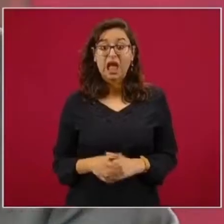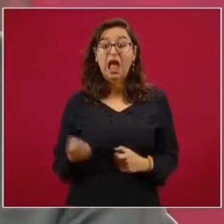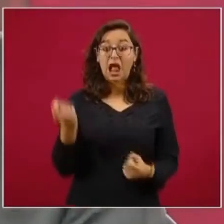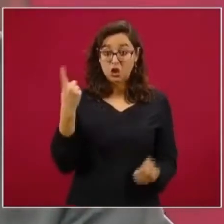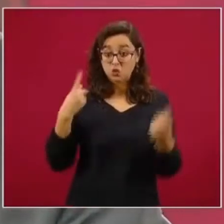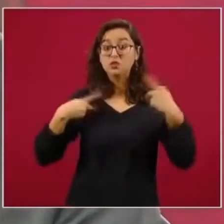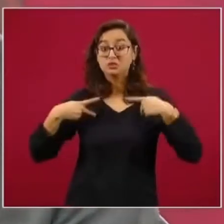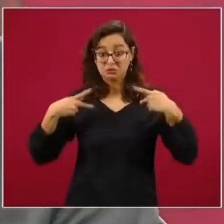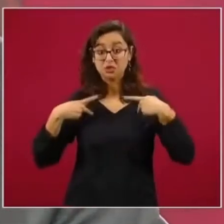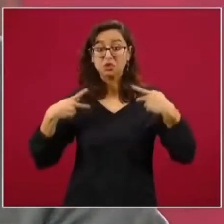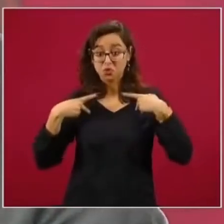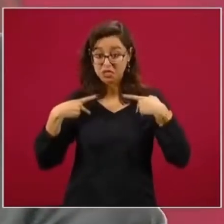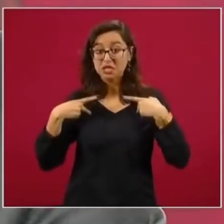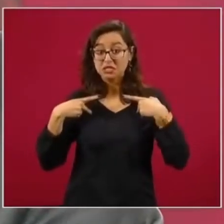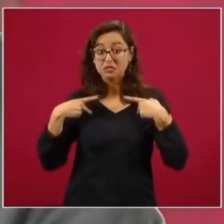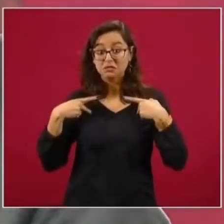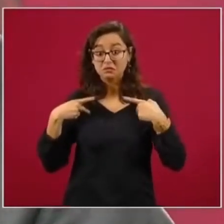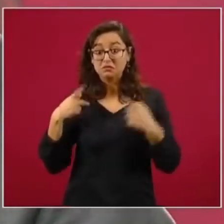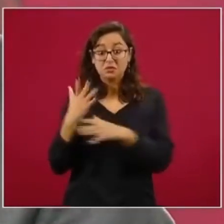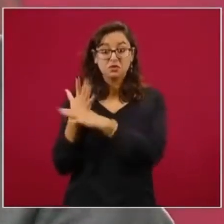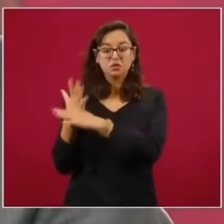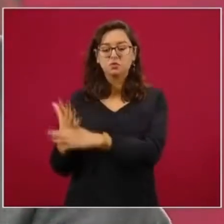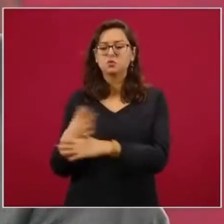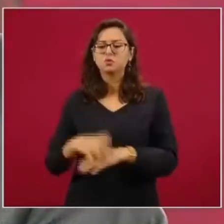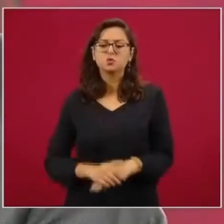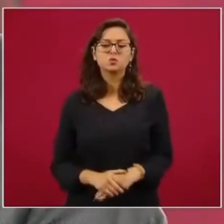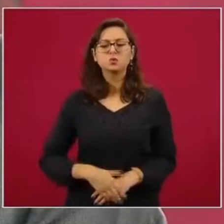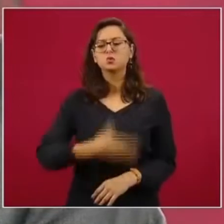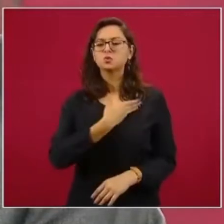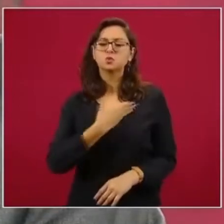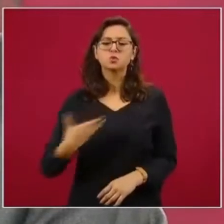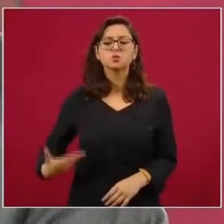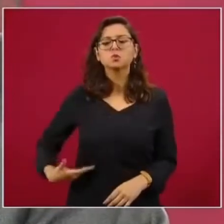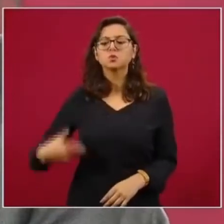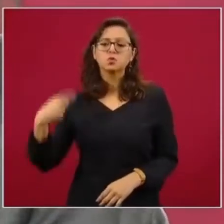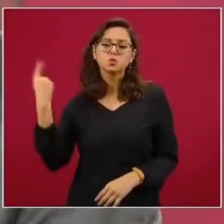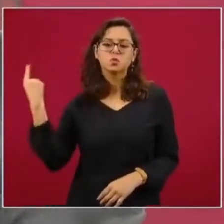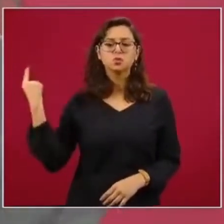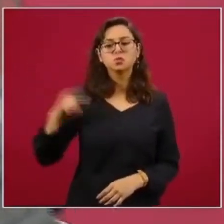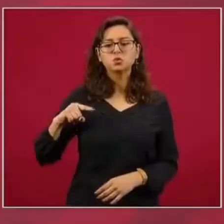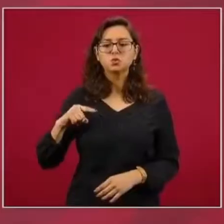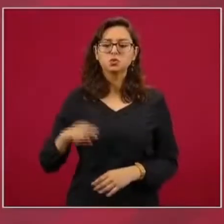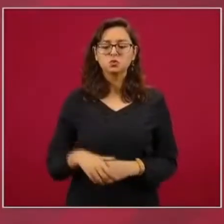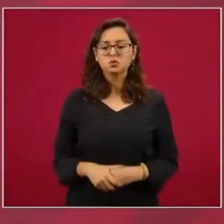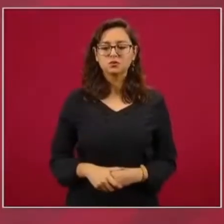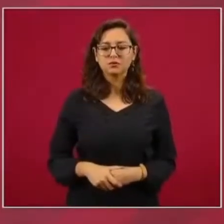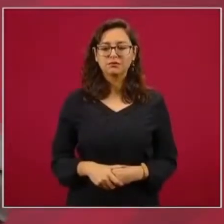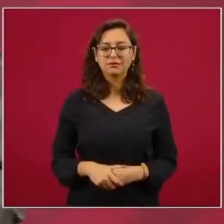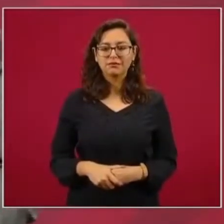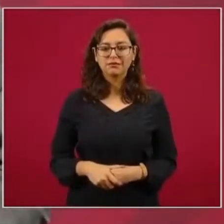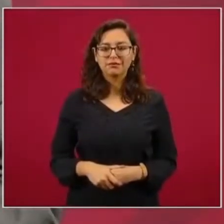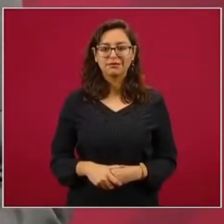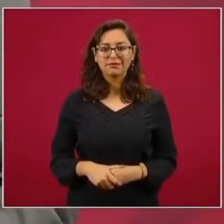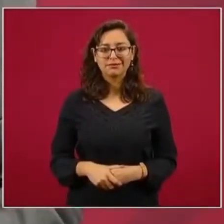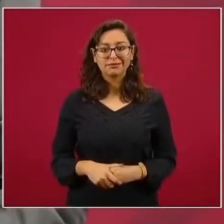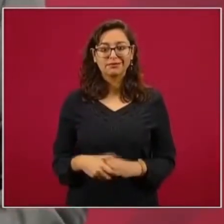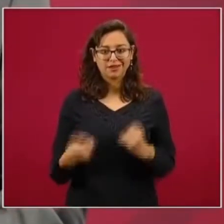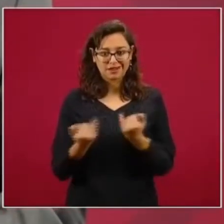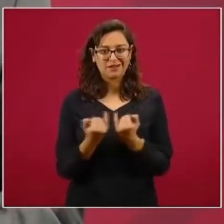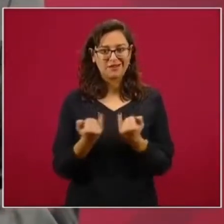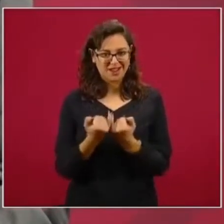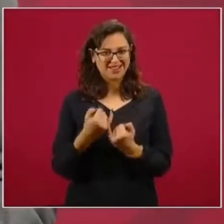que dicen es una instrucción de arriba, un poco lo que veíamos ayer con los